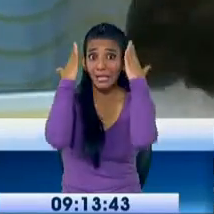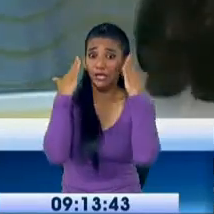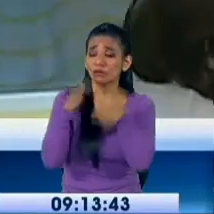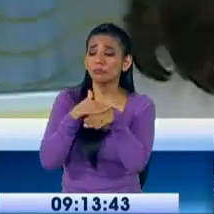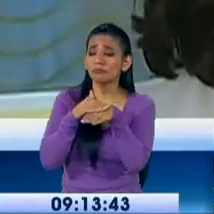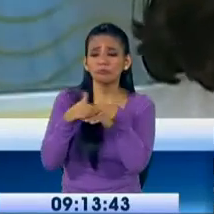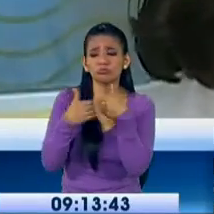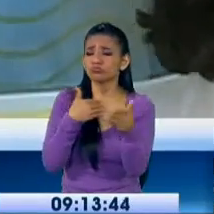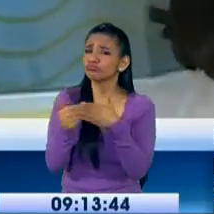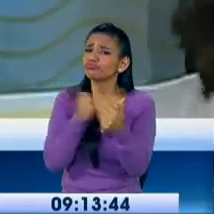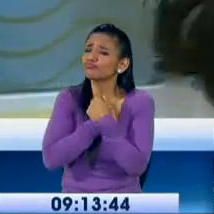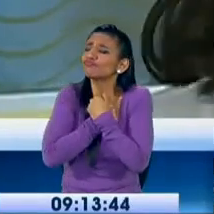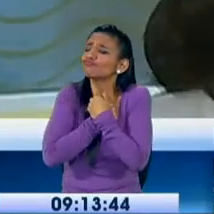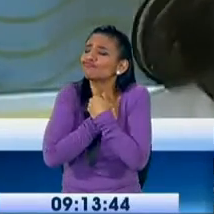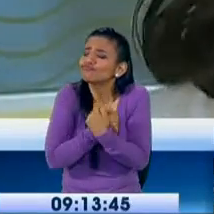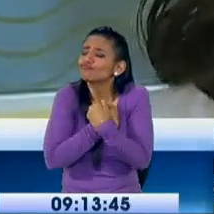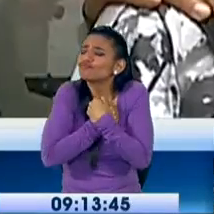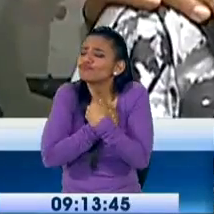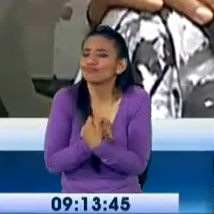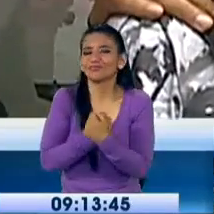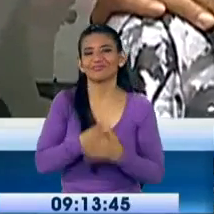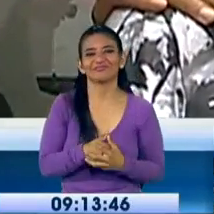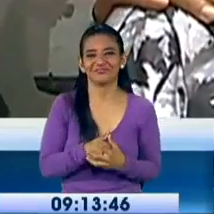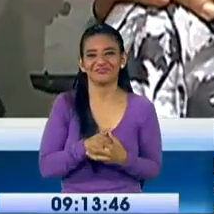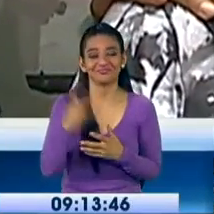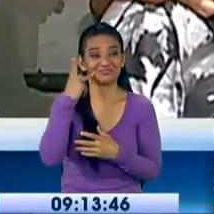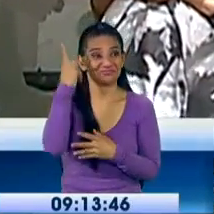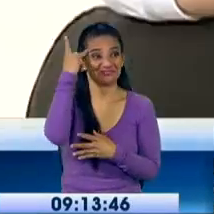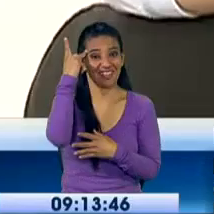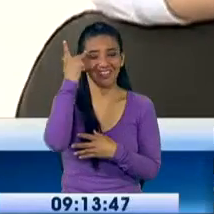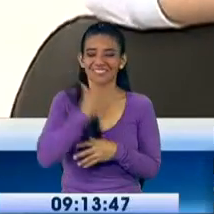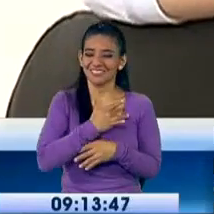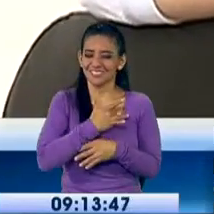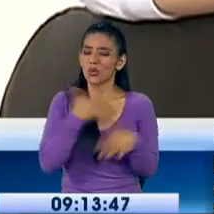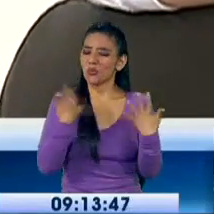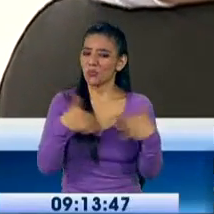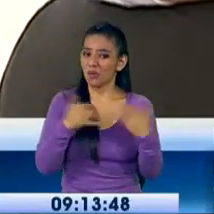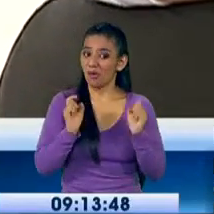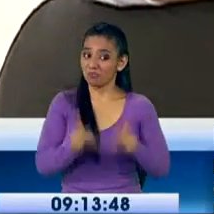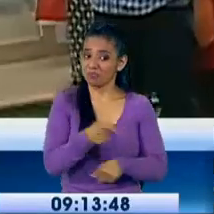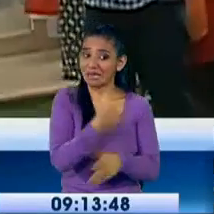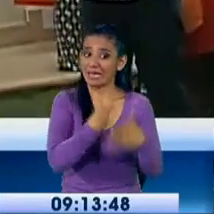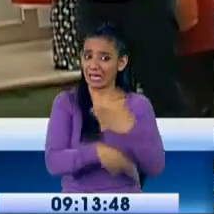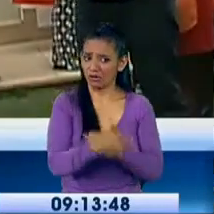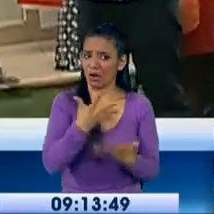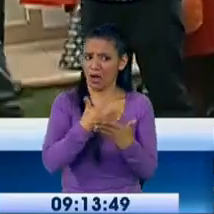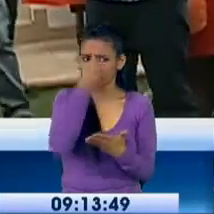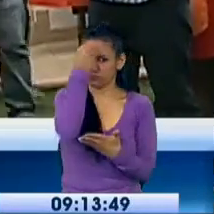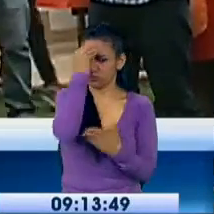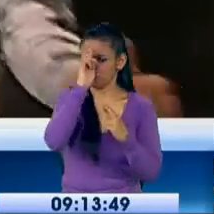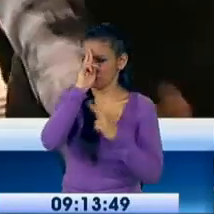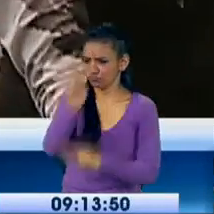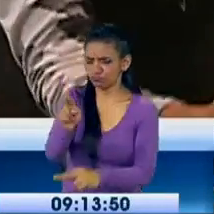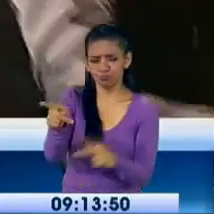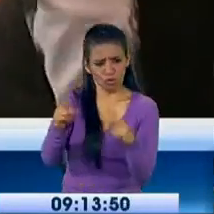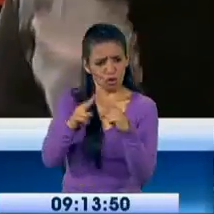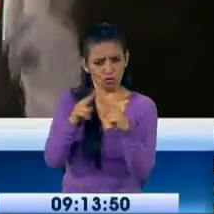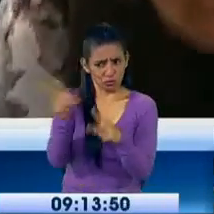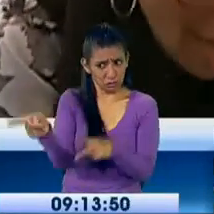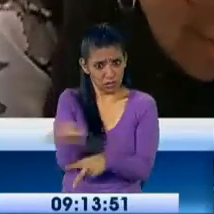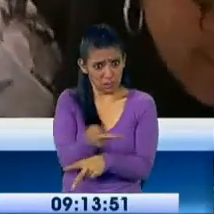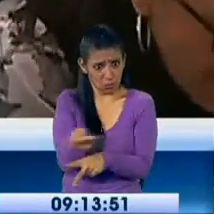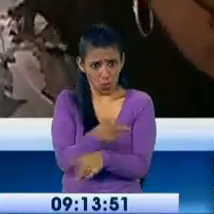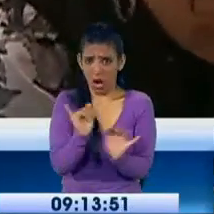mucho con todo mi corazón. Para los padres de familia, este es una gran oportunidad para que sus niños conozcan a pequeños luchadores contra el